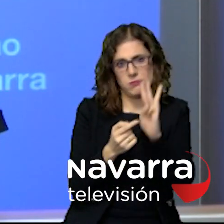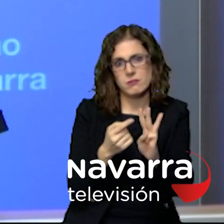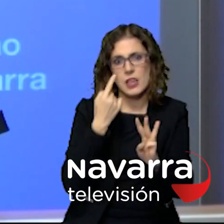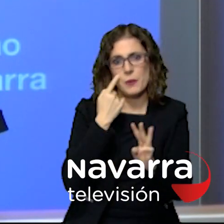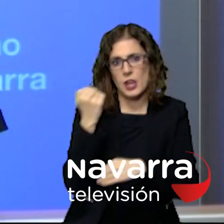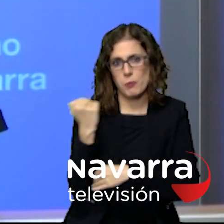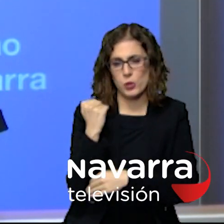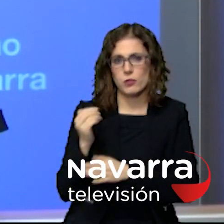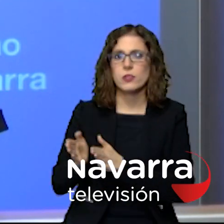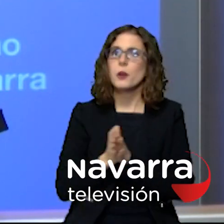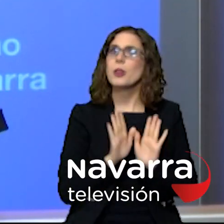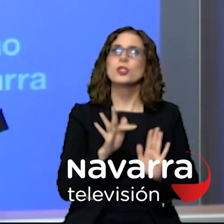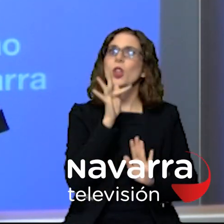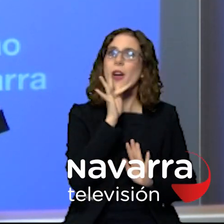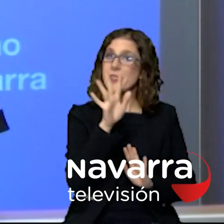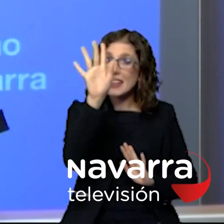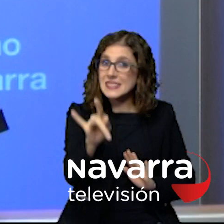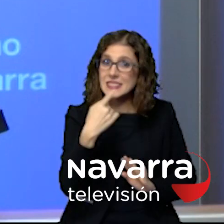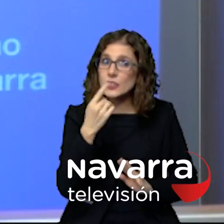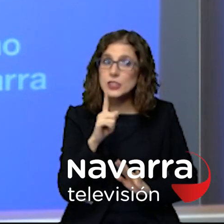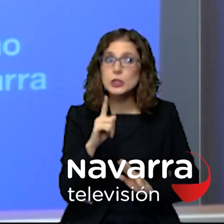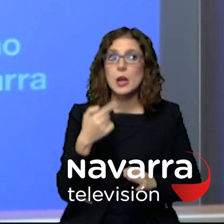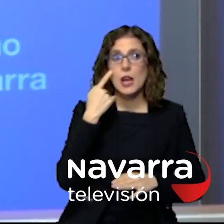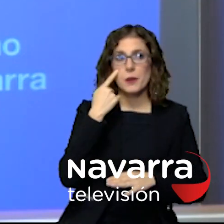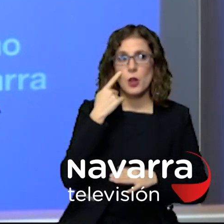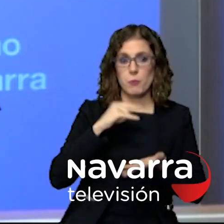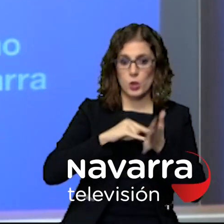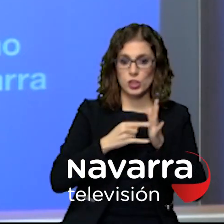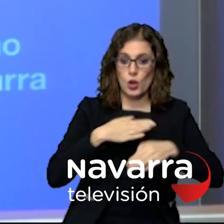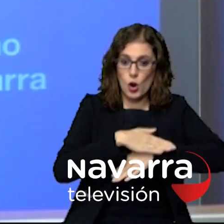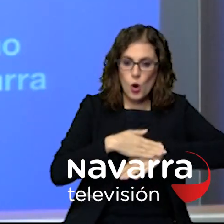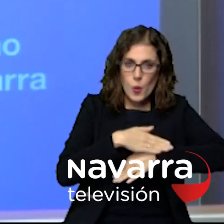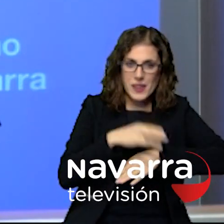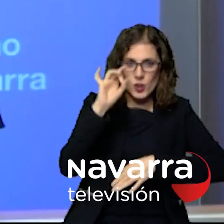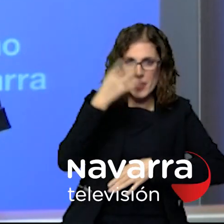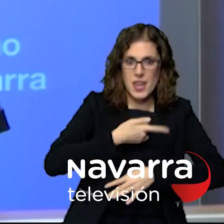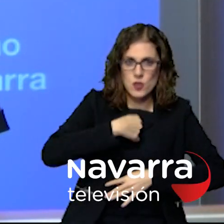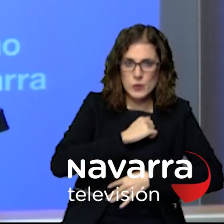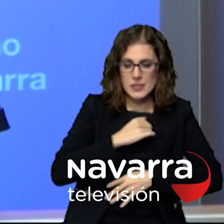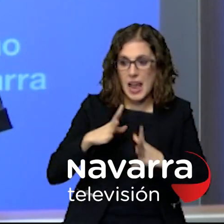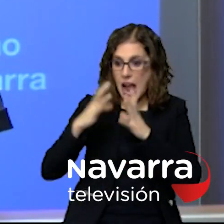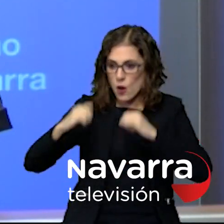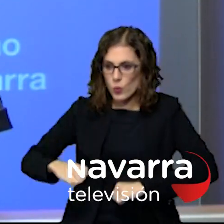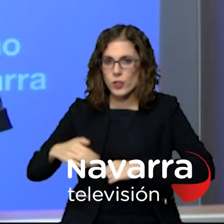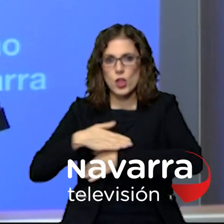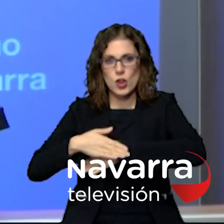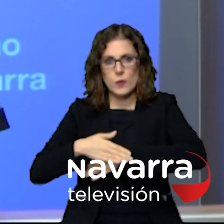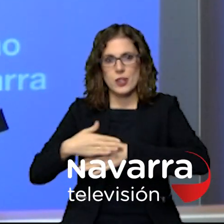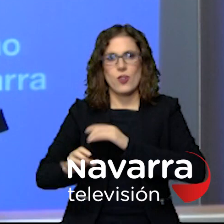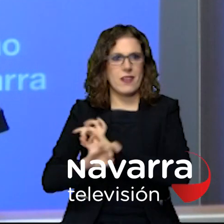Es un proyecto que emana del gobierno. Vamos al acuerdo de gobierno, está claramente marcado cuál es el